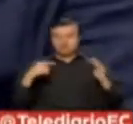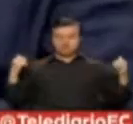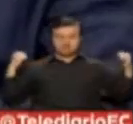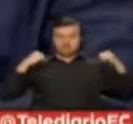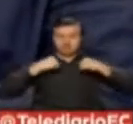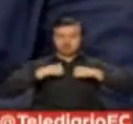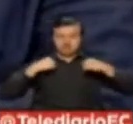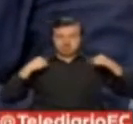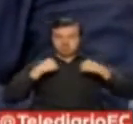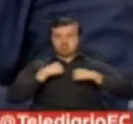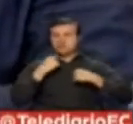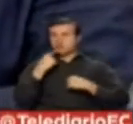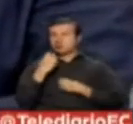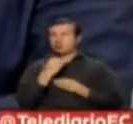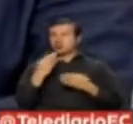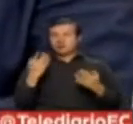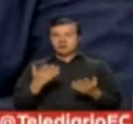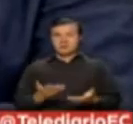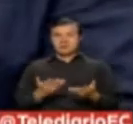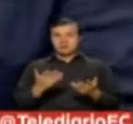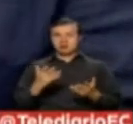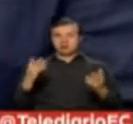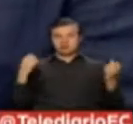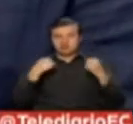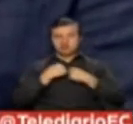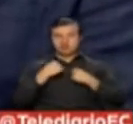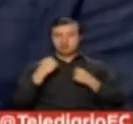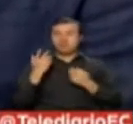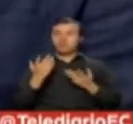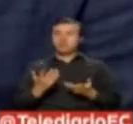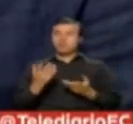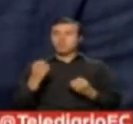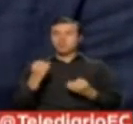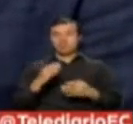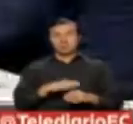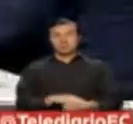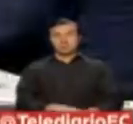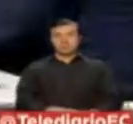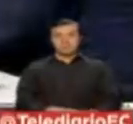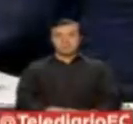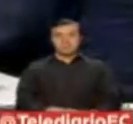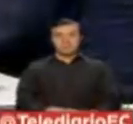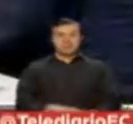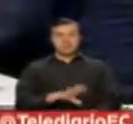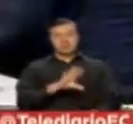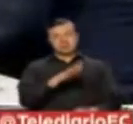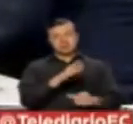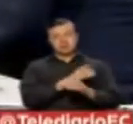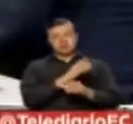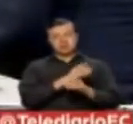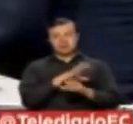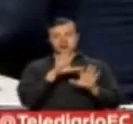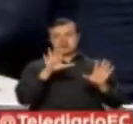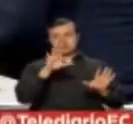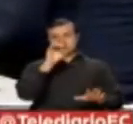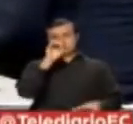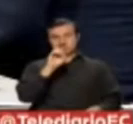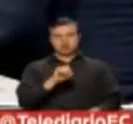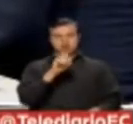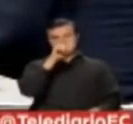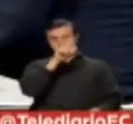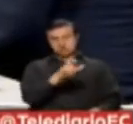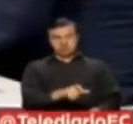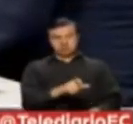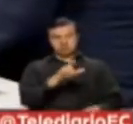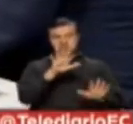había hablado de un tope de peso así es cuál sería digamos como un cálculo es de alrededor del 10 por ciento del peso de la